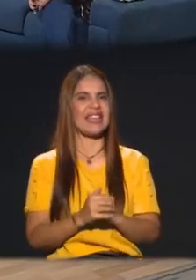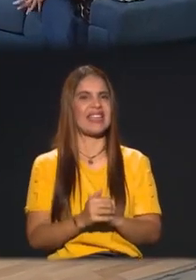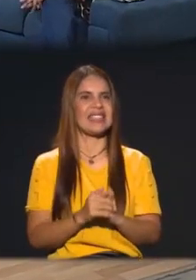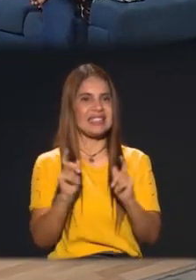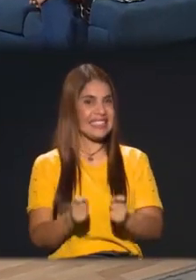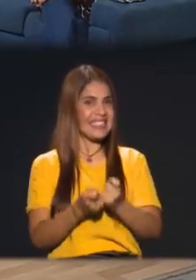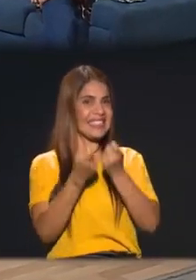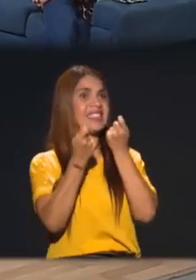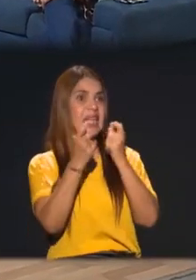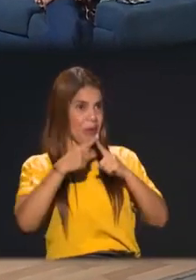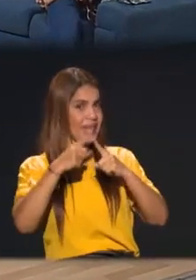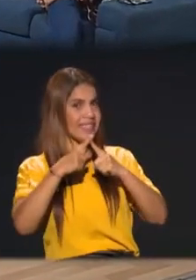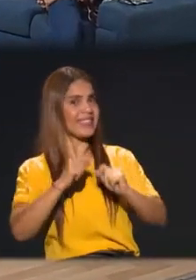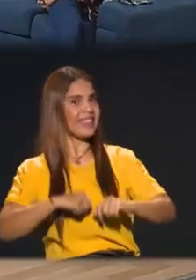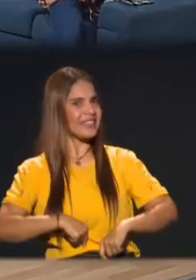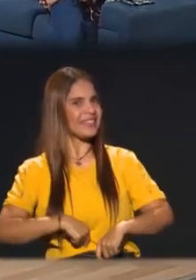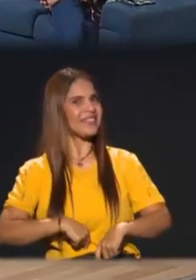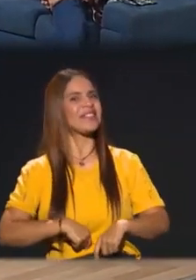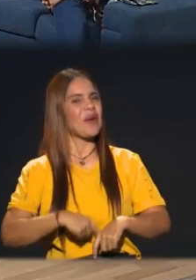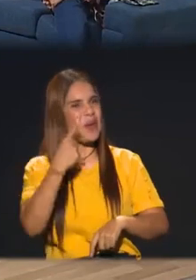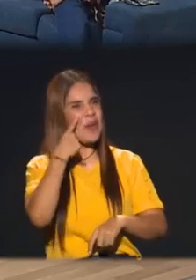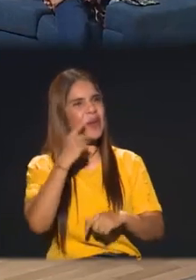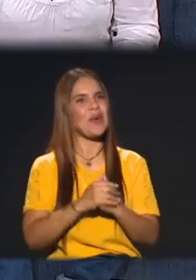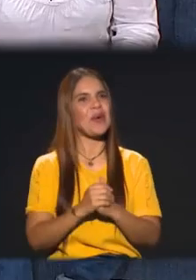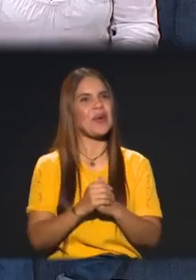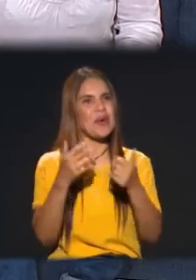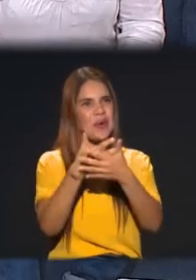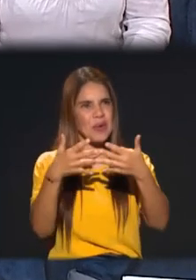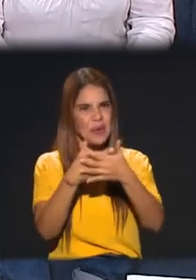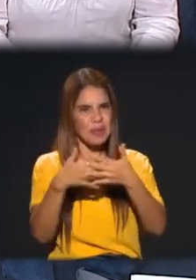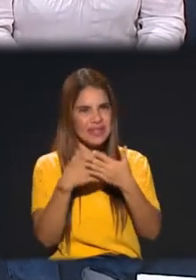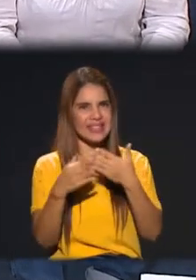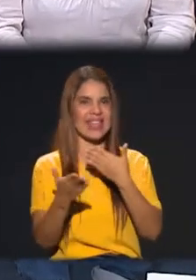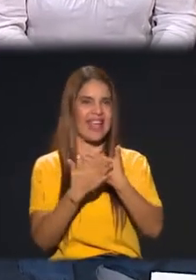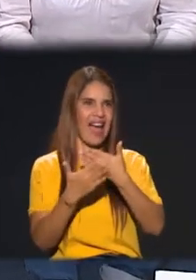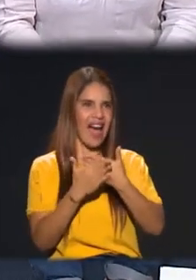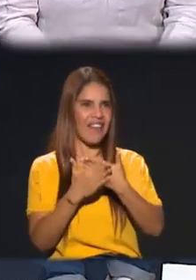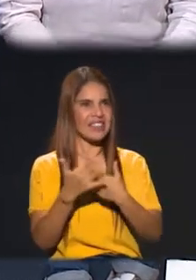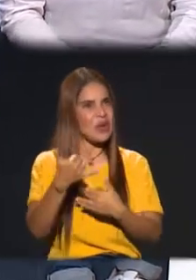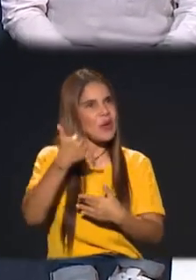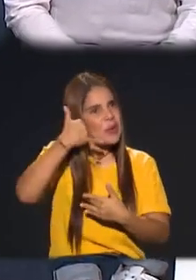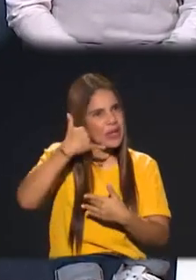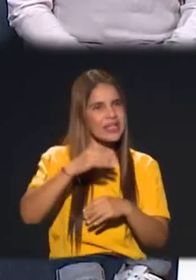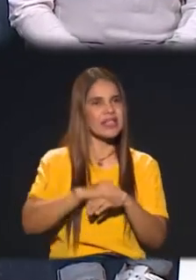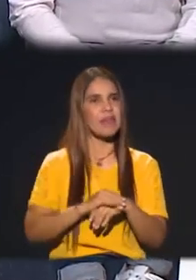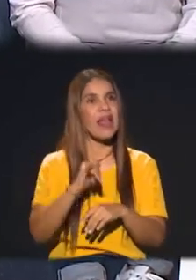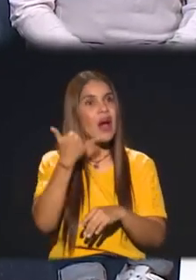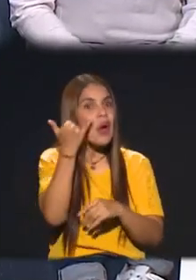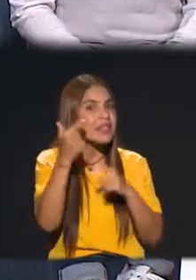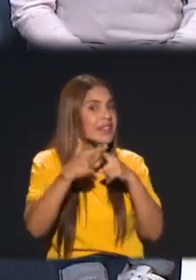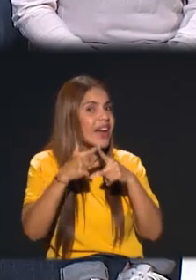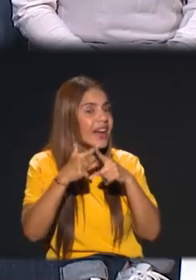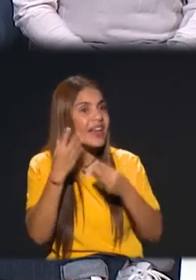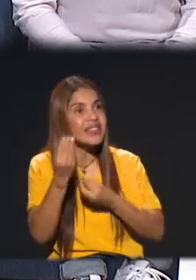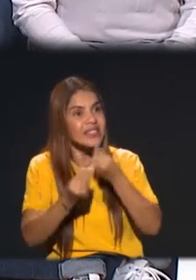celular se salva de las tareas y de los mensajes de los profesores. Hay un mensaje de texto, yo sé que le llega, o una llamada. Bueno, Cosiaca, ya hizo la